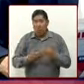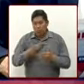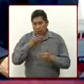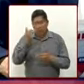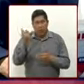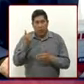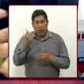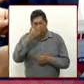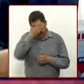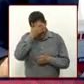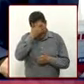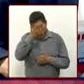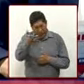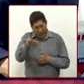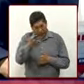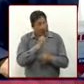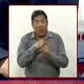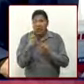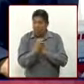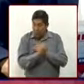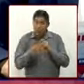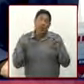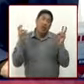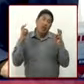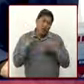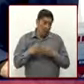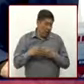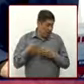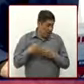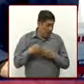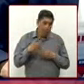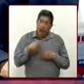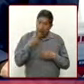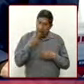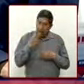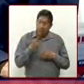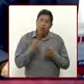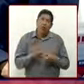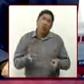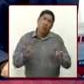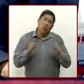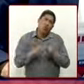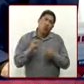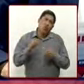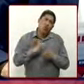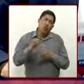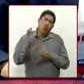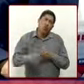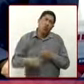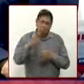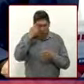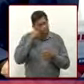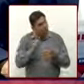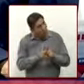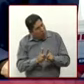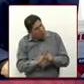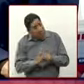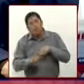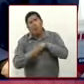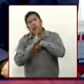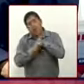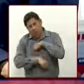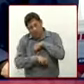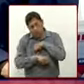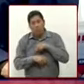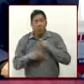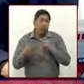a mejorar esta situación en tema de dólares que usted señalaba. Cuando no se han cumplido algunos acuerdos, se han tomado las sanciones y